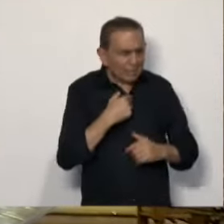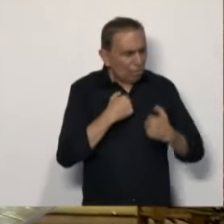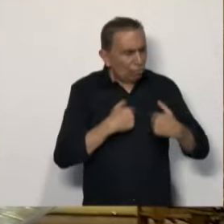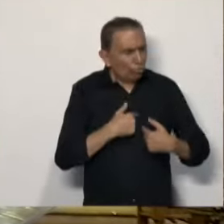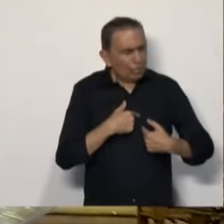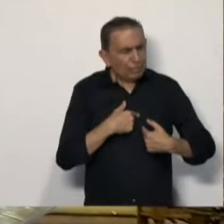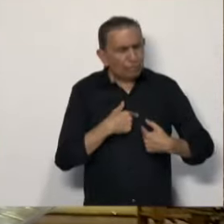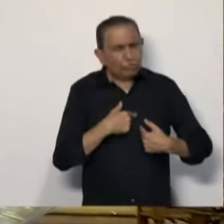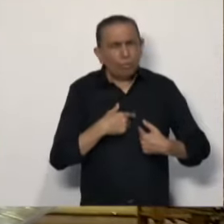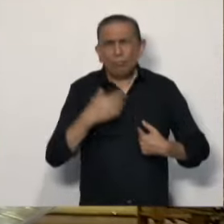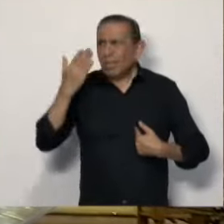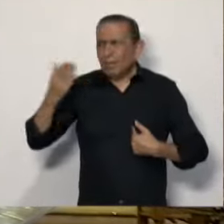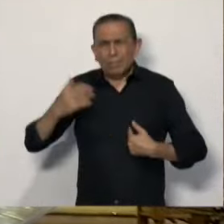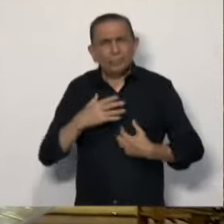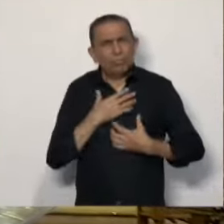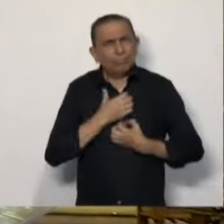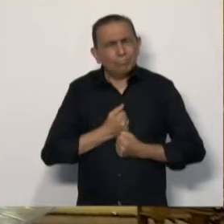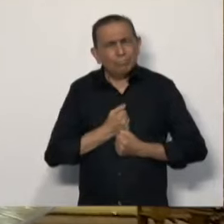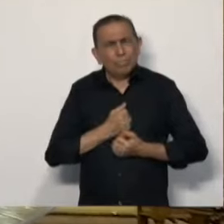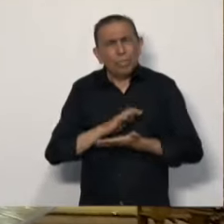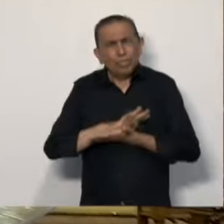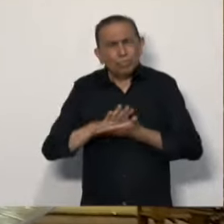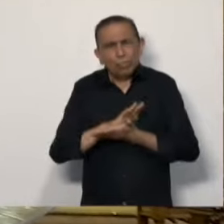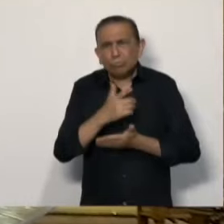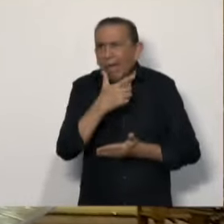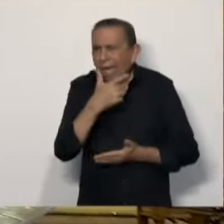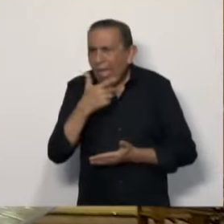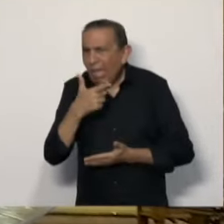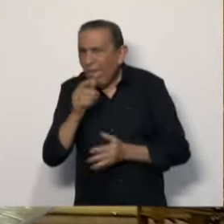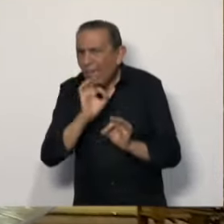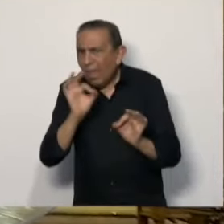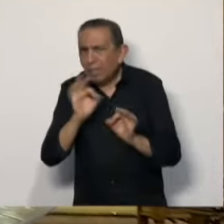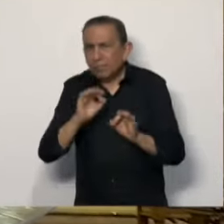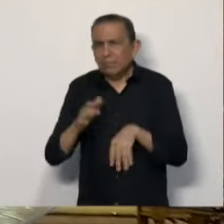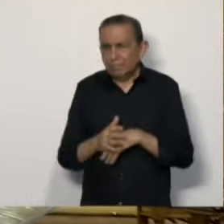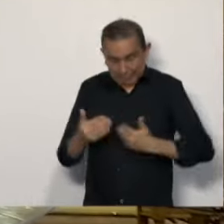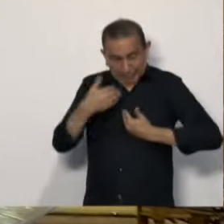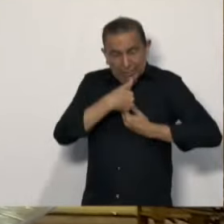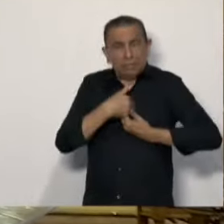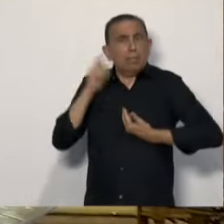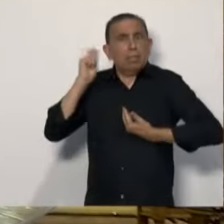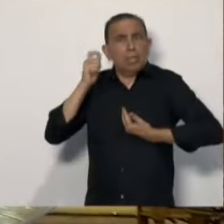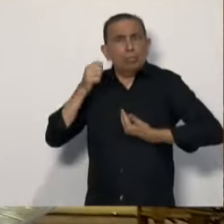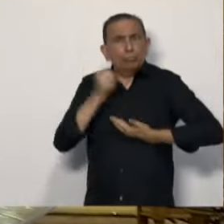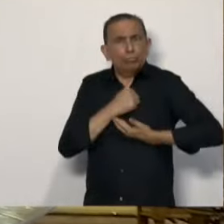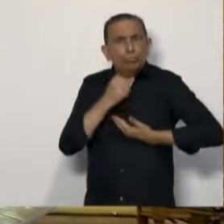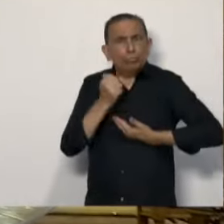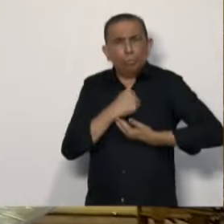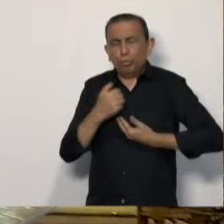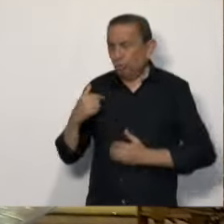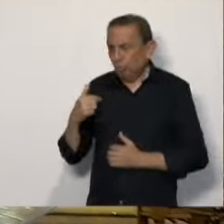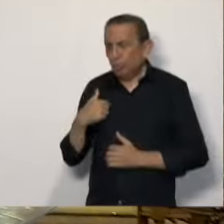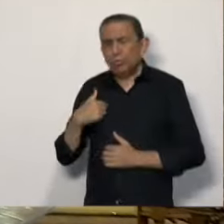y parece que no tiene arreglo. ¿Quién podrá penetrarlo? Yo, el Señor,